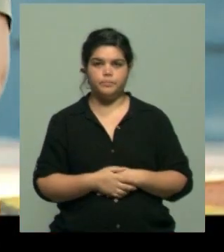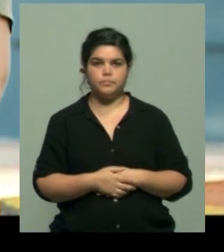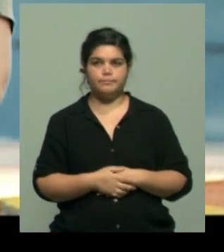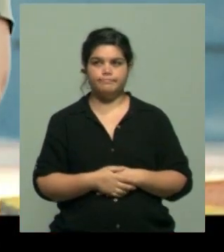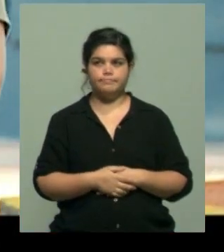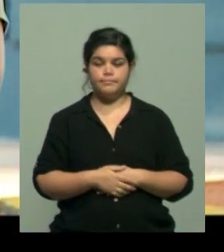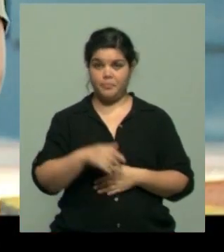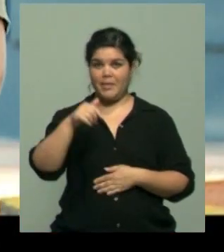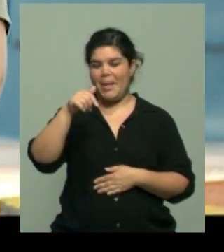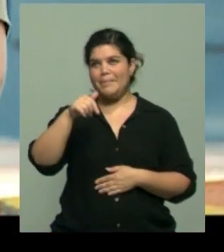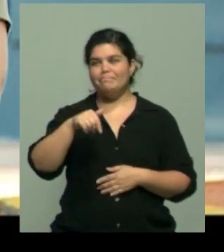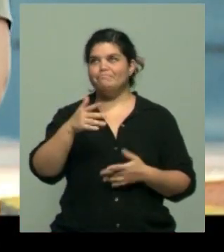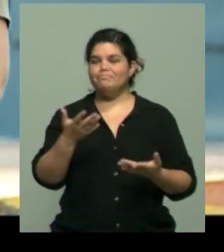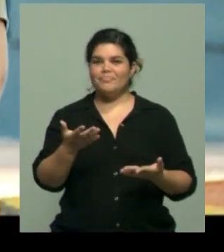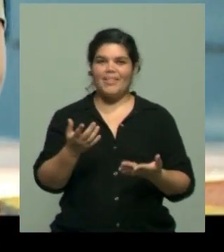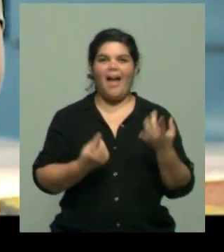Ana, a veces